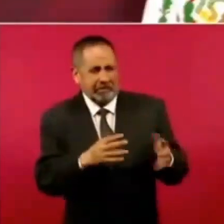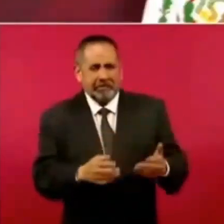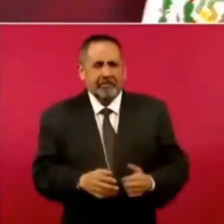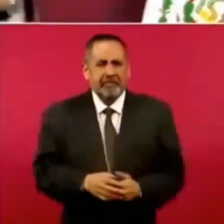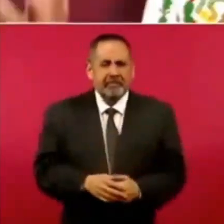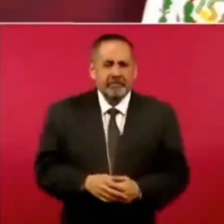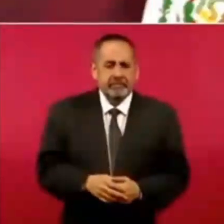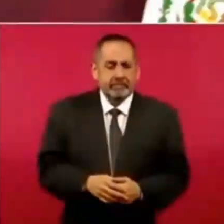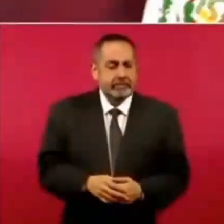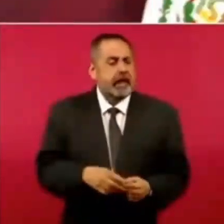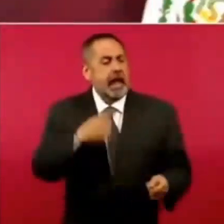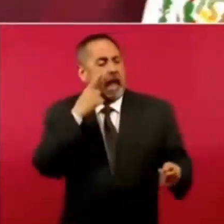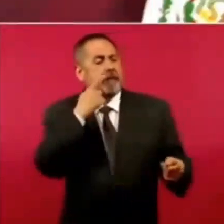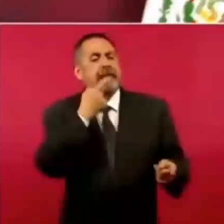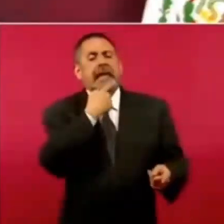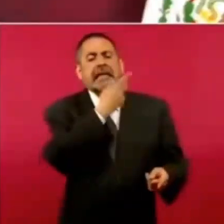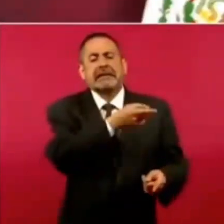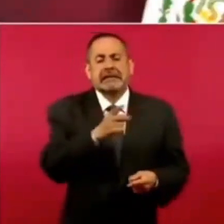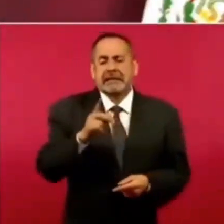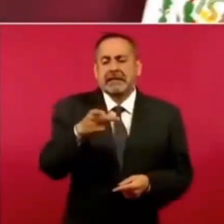A ver qué va a decir Krause